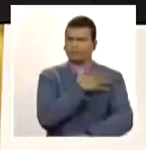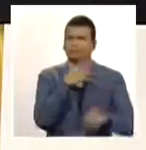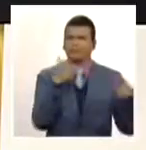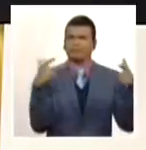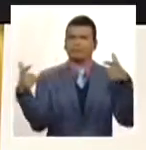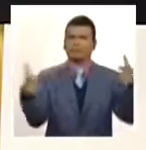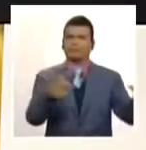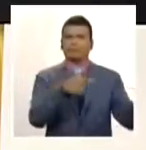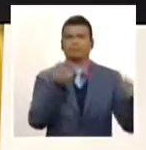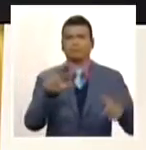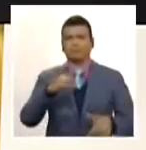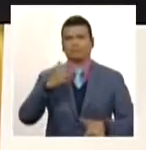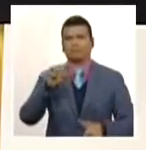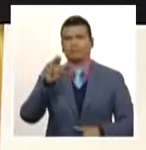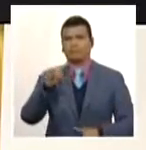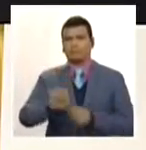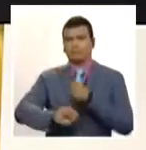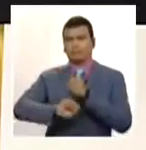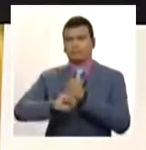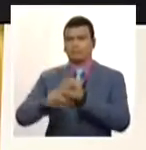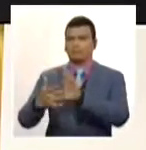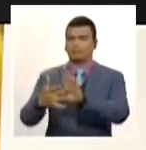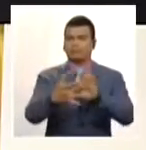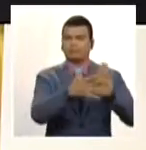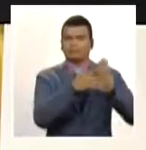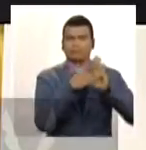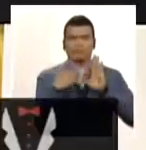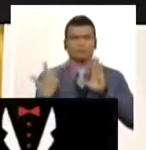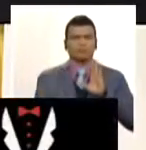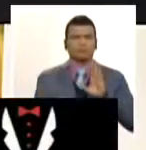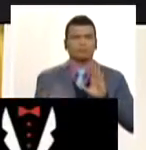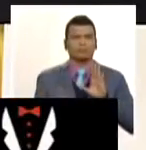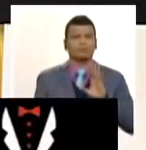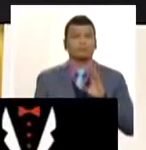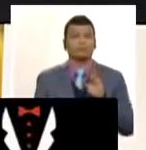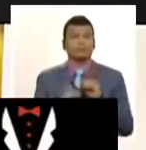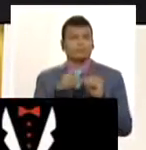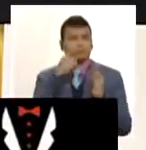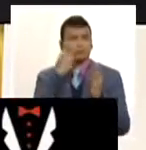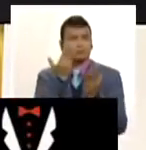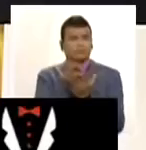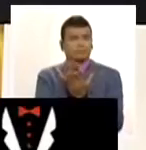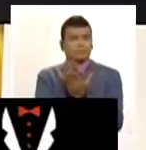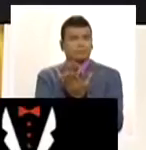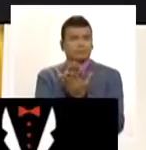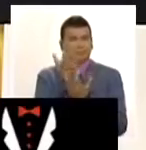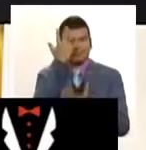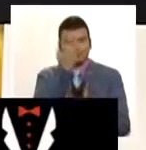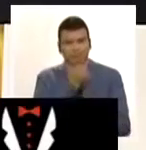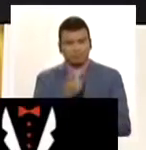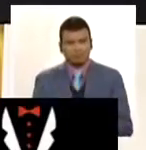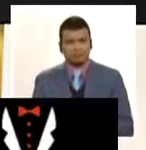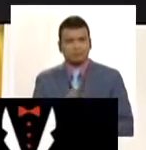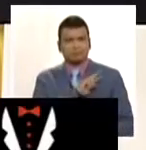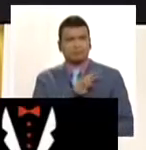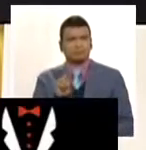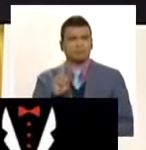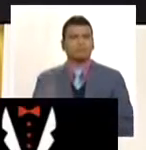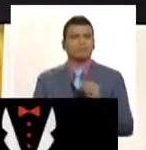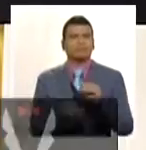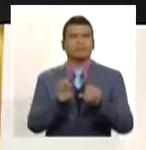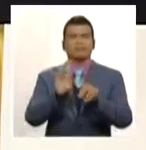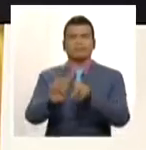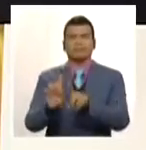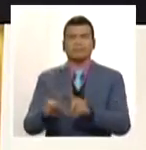de John Edward Díaz, que nos ha facilitado este material y que evidencian la belleza del Valle del Cauca, pero por qué no también las